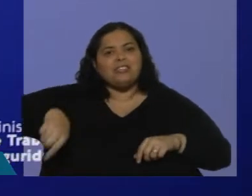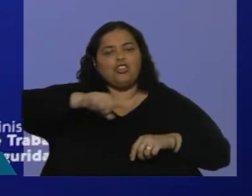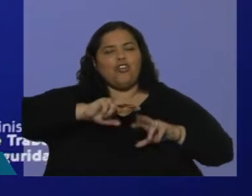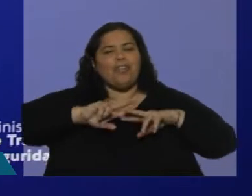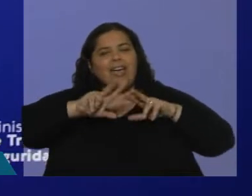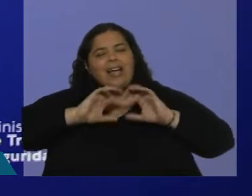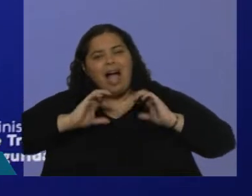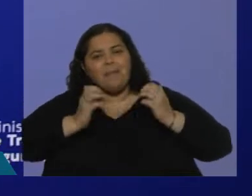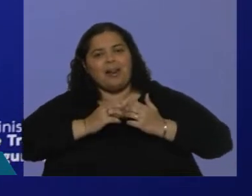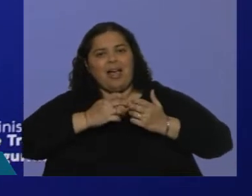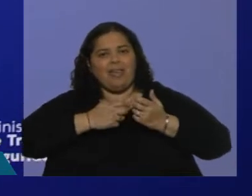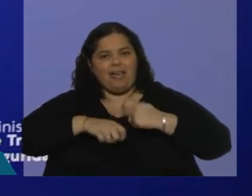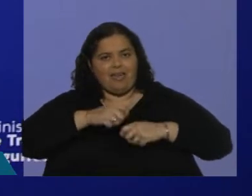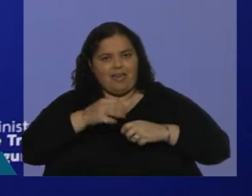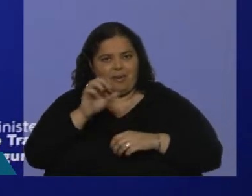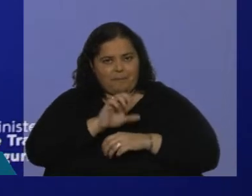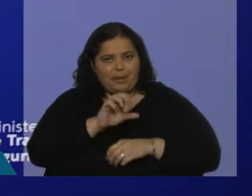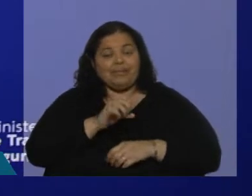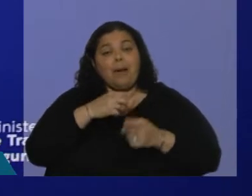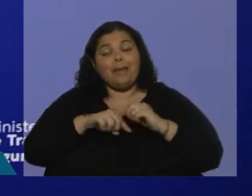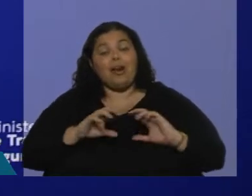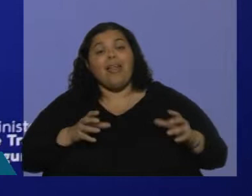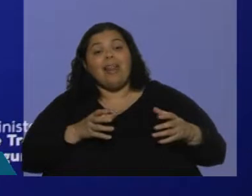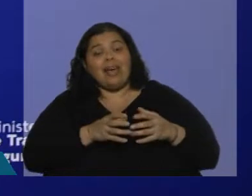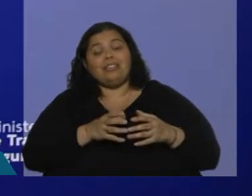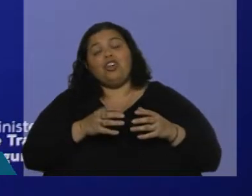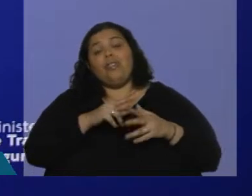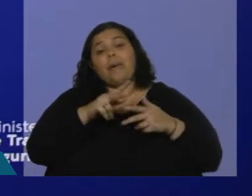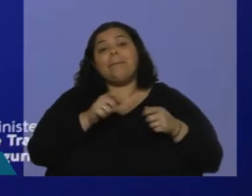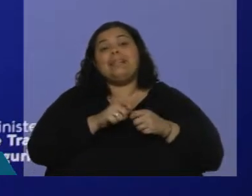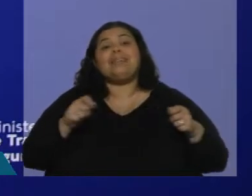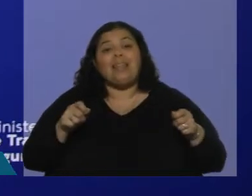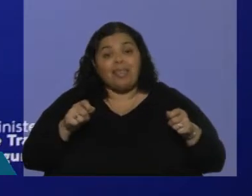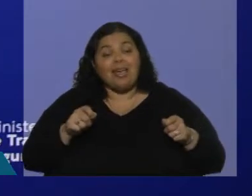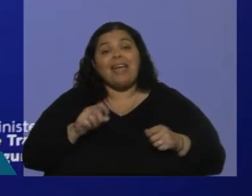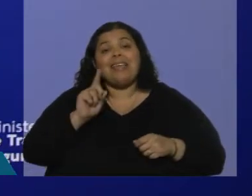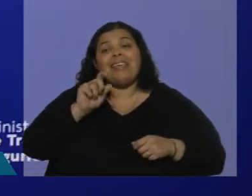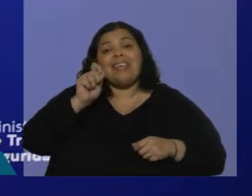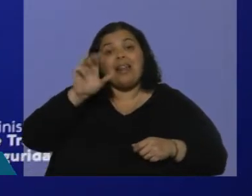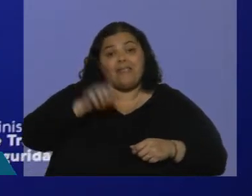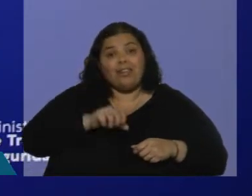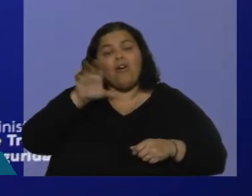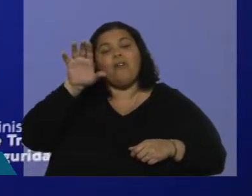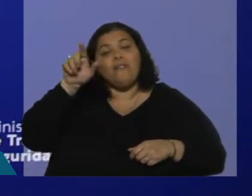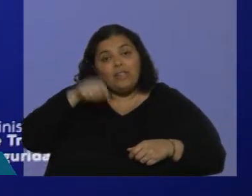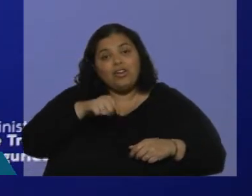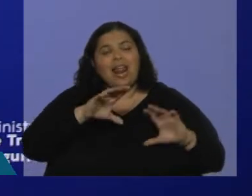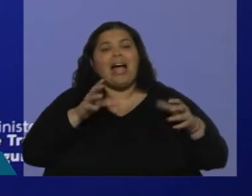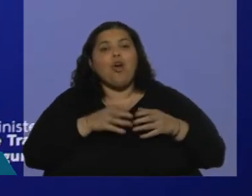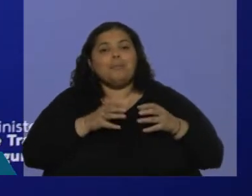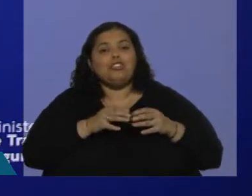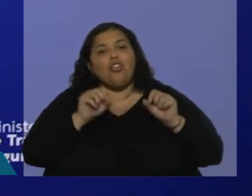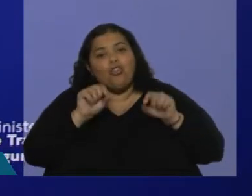cuanto a la delegación del pit cnt vino la comisión del pit-cnt que se encarga de la seguridad social